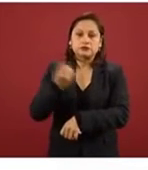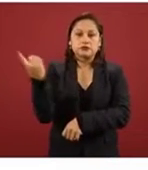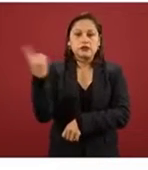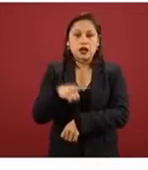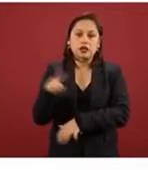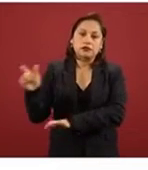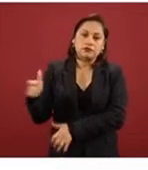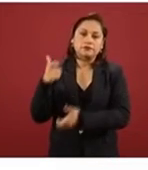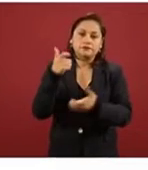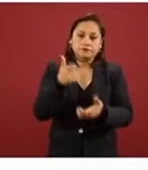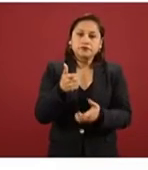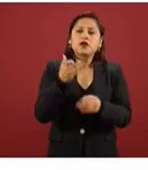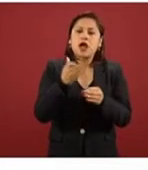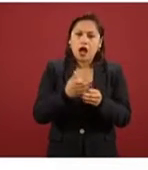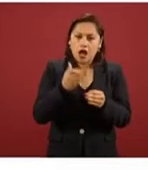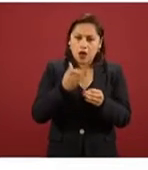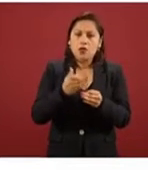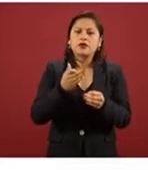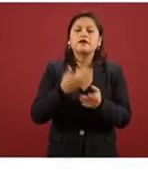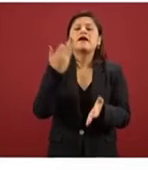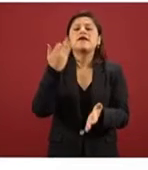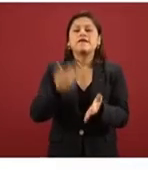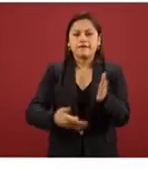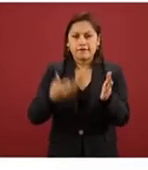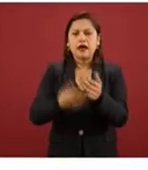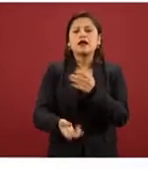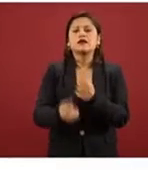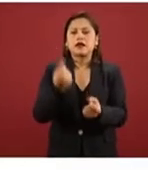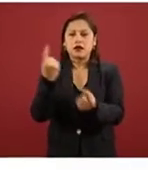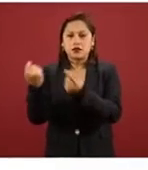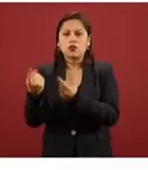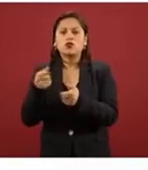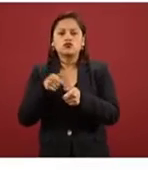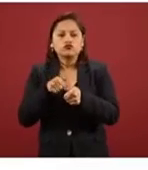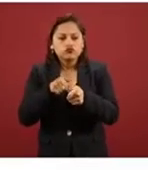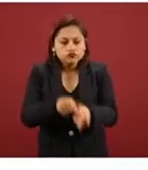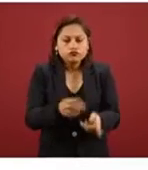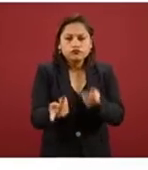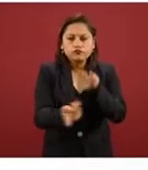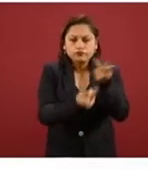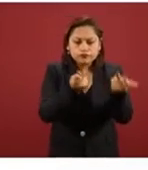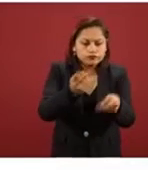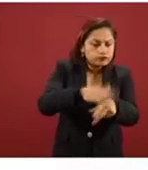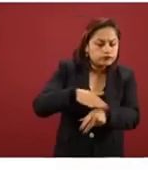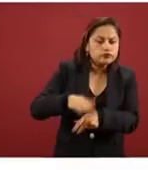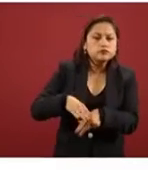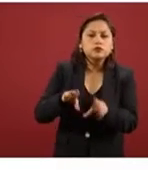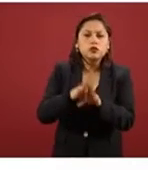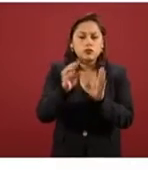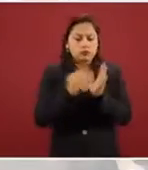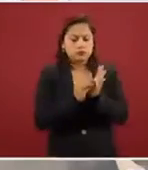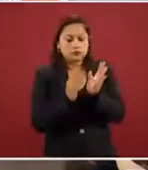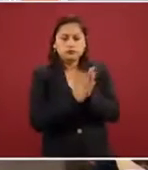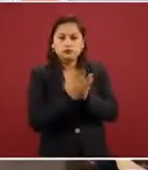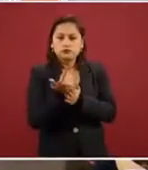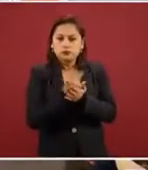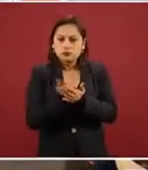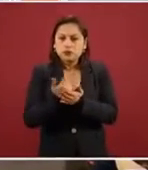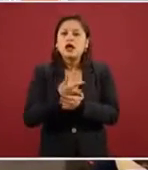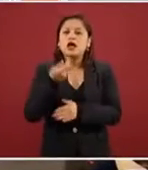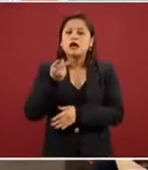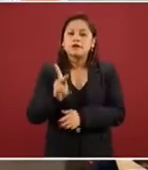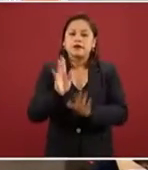Tenemos todavía algunos censos que se encuentran abiertos, pero es importante resaltar que el rigor, la disciplina nos